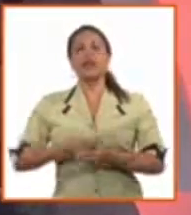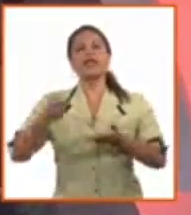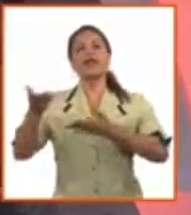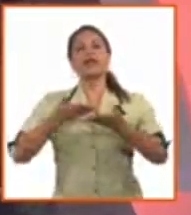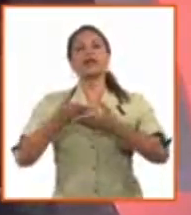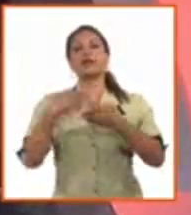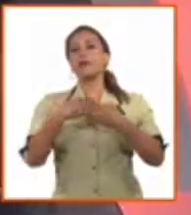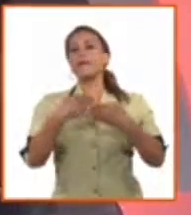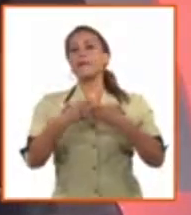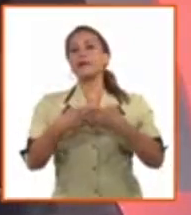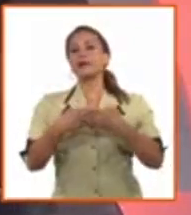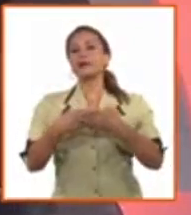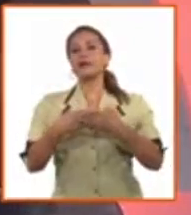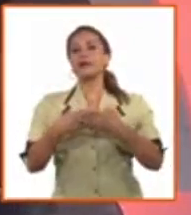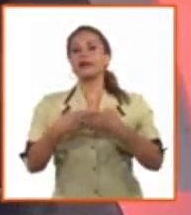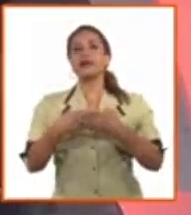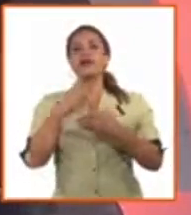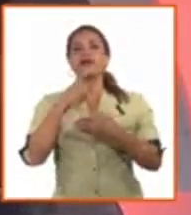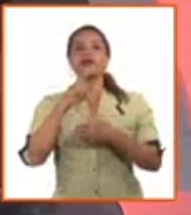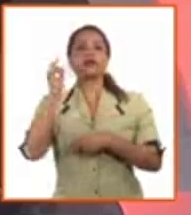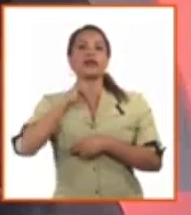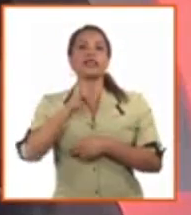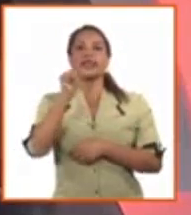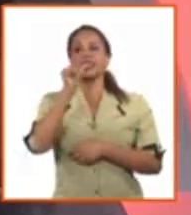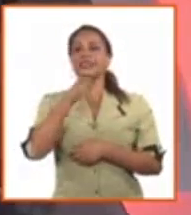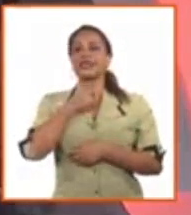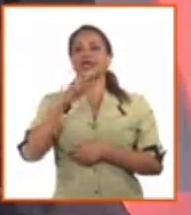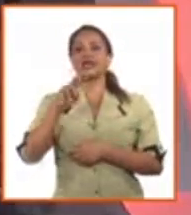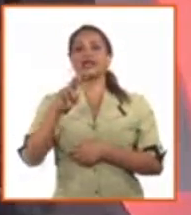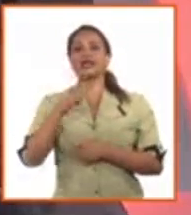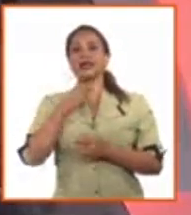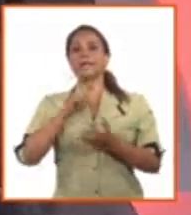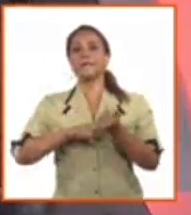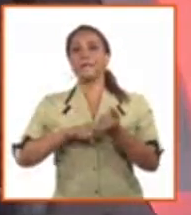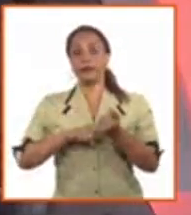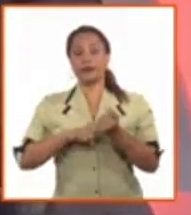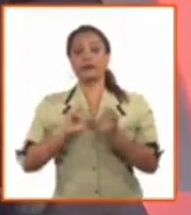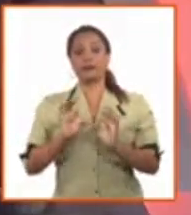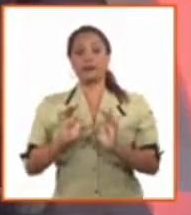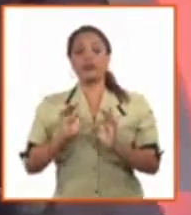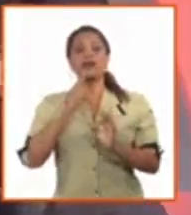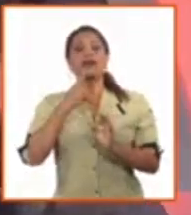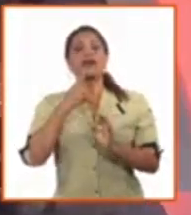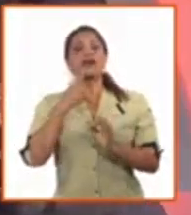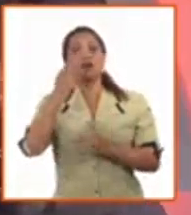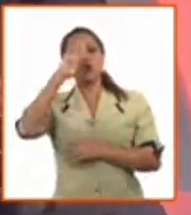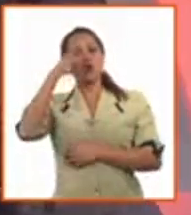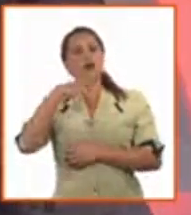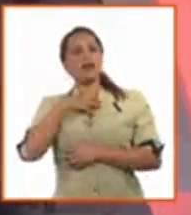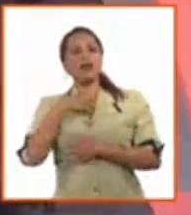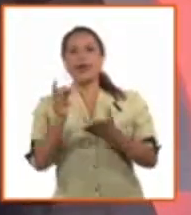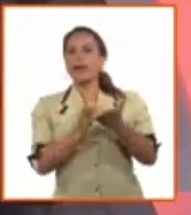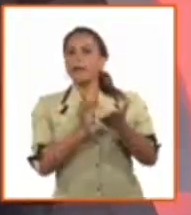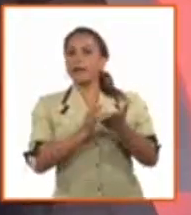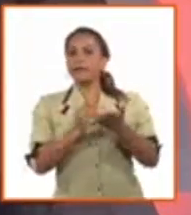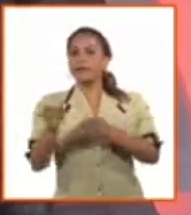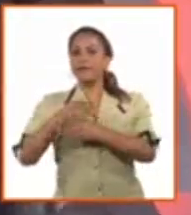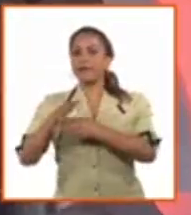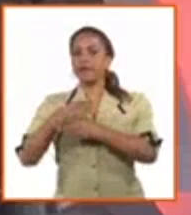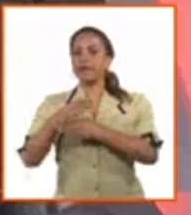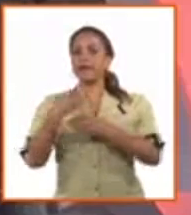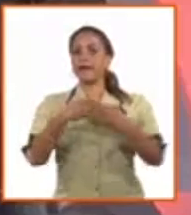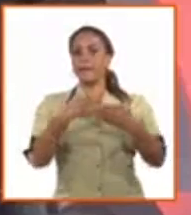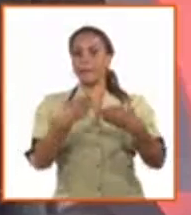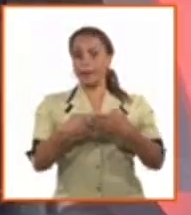empresarial los conocidos en rpp en los cuales el país tiene todo un ecosistema de aplicaciones para diferentes tipos de